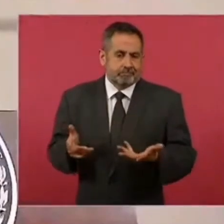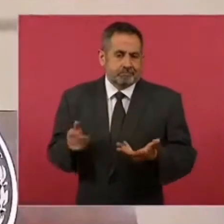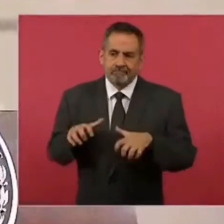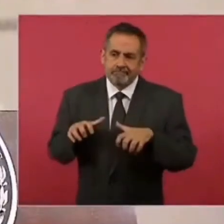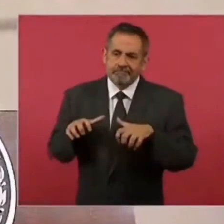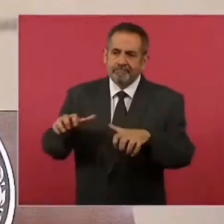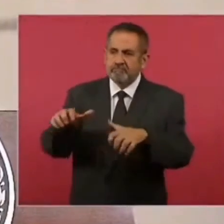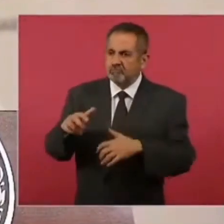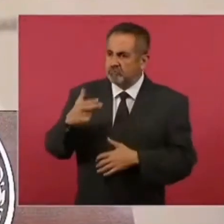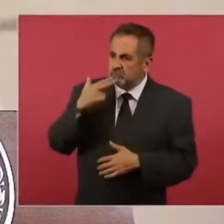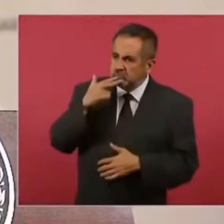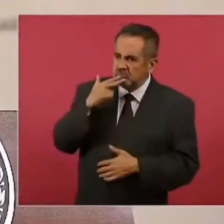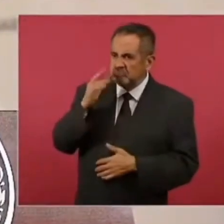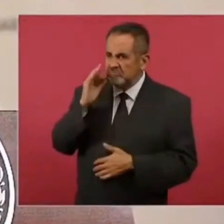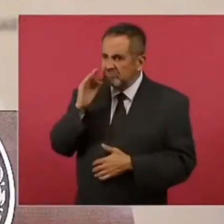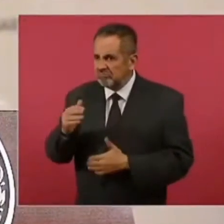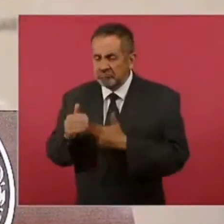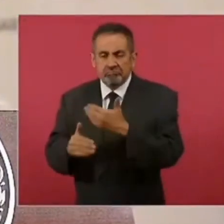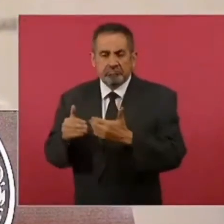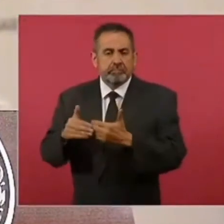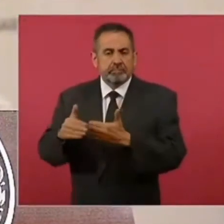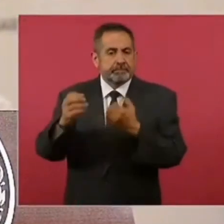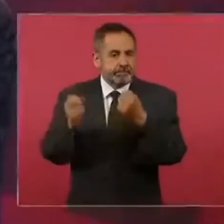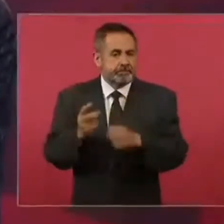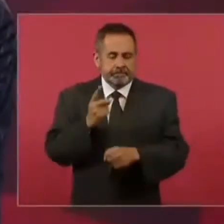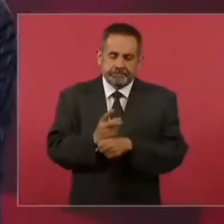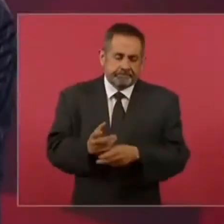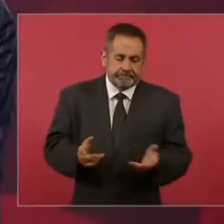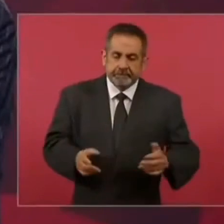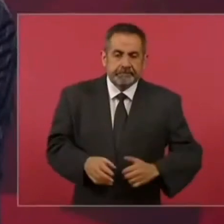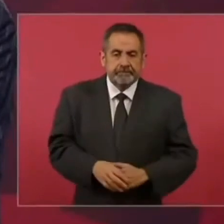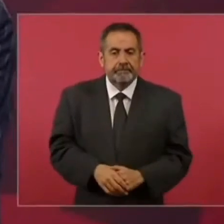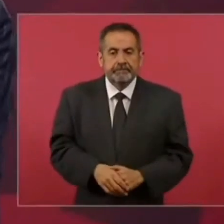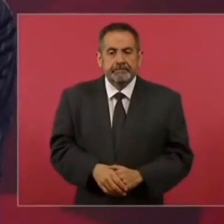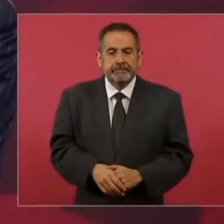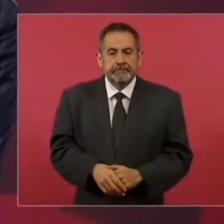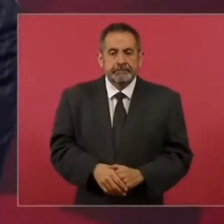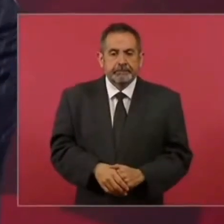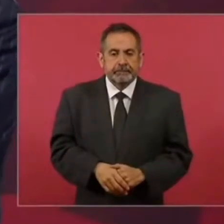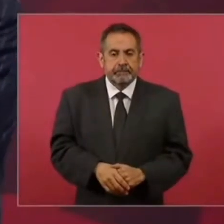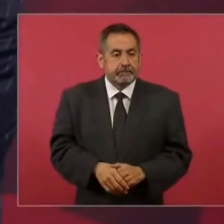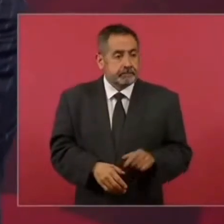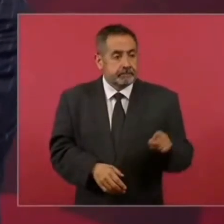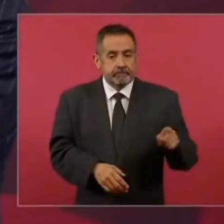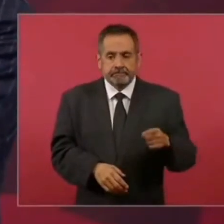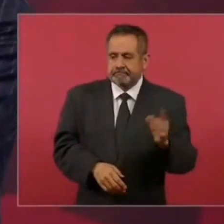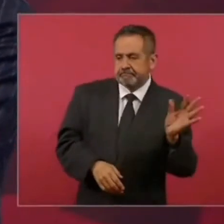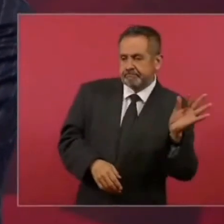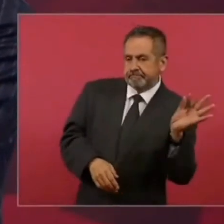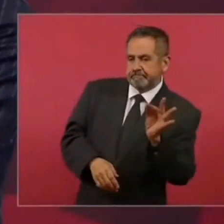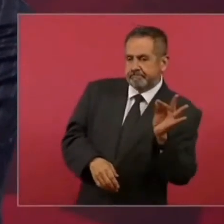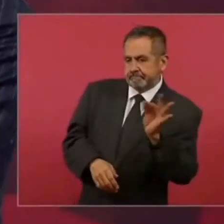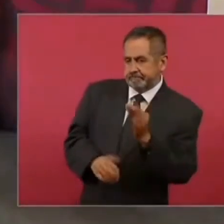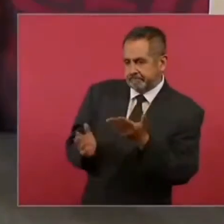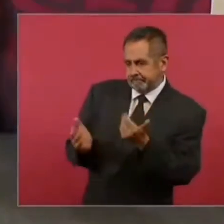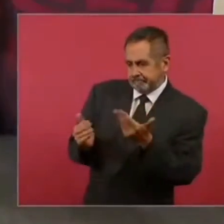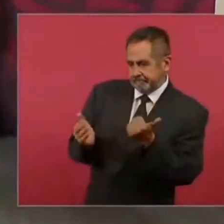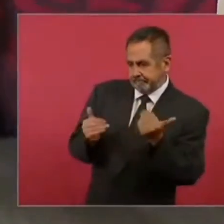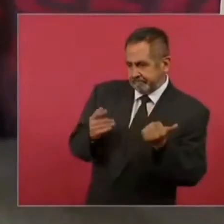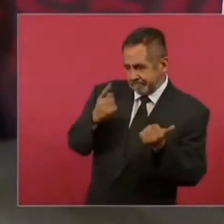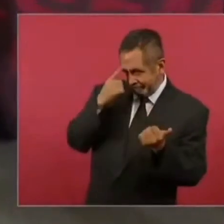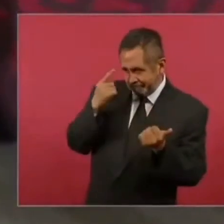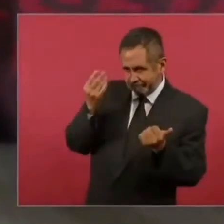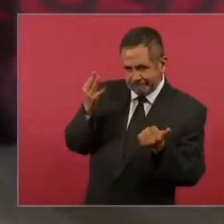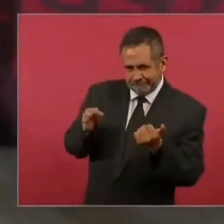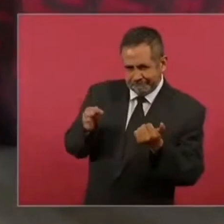con el buen funcionamiento de la seguridad. Pero la señora tentándola,